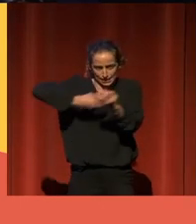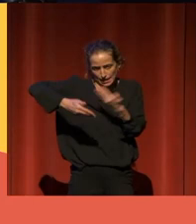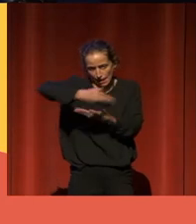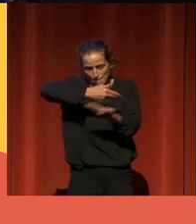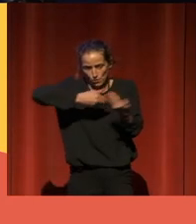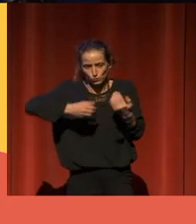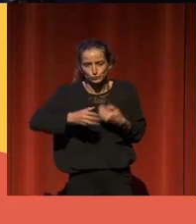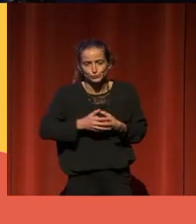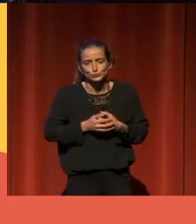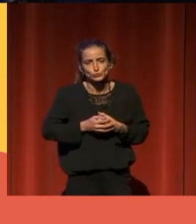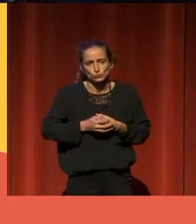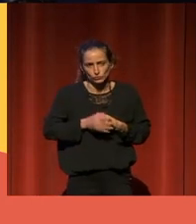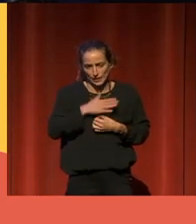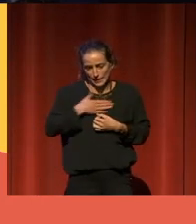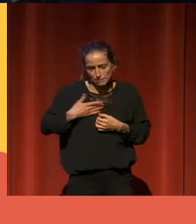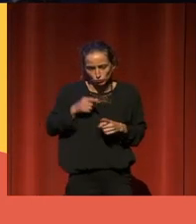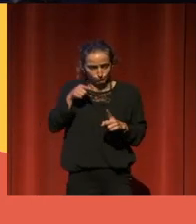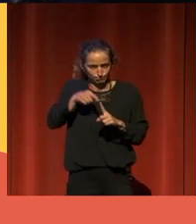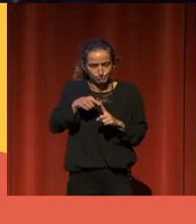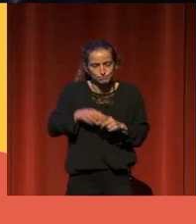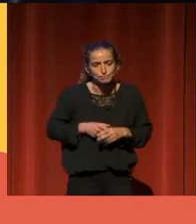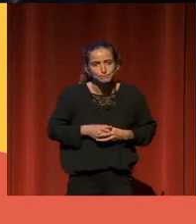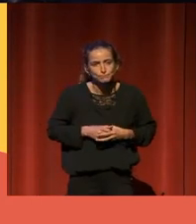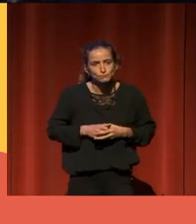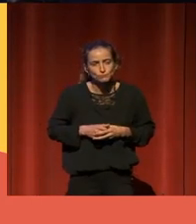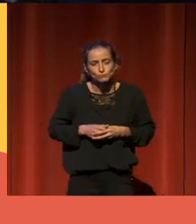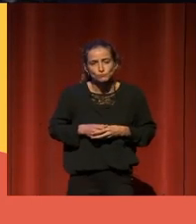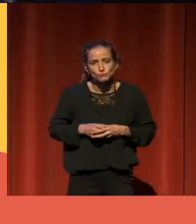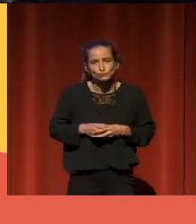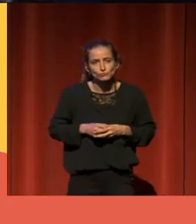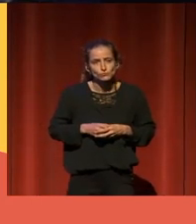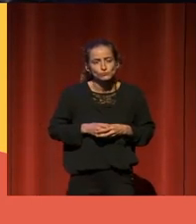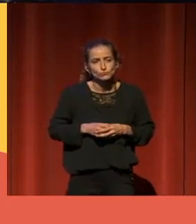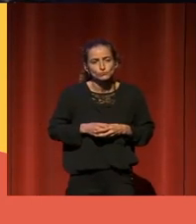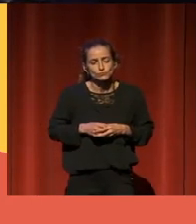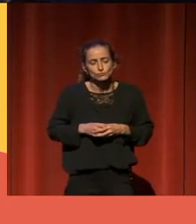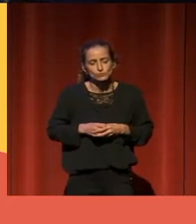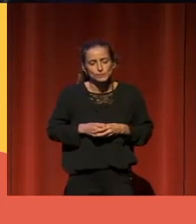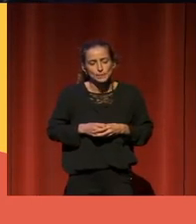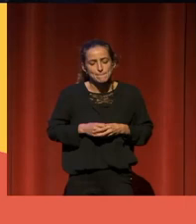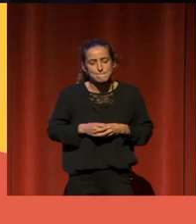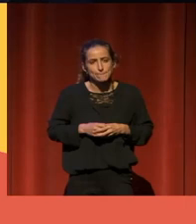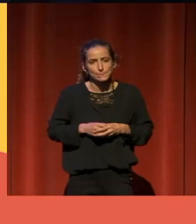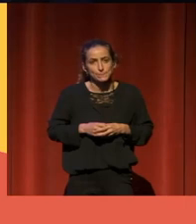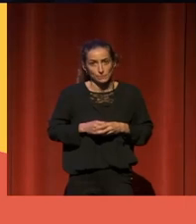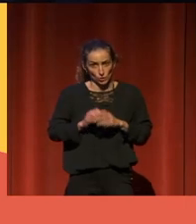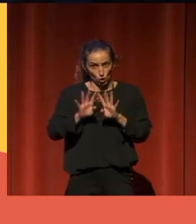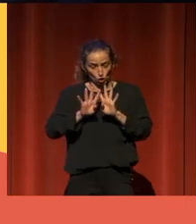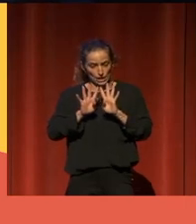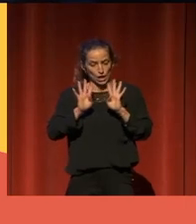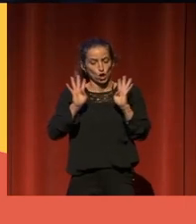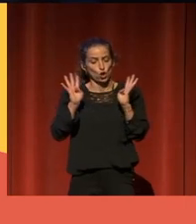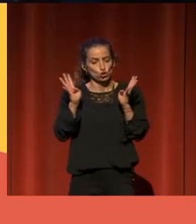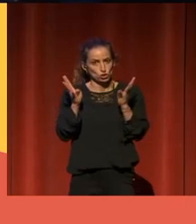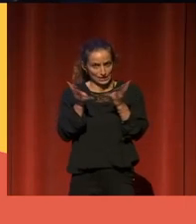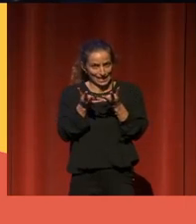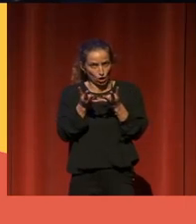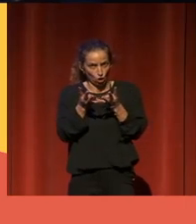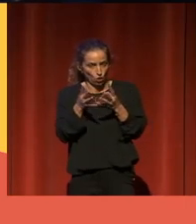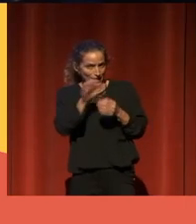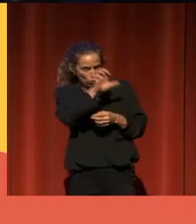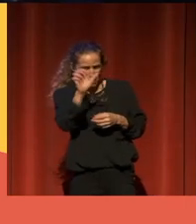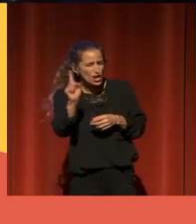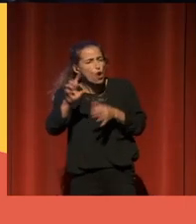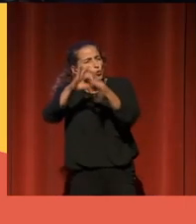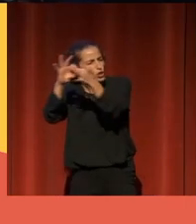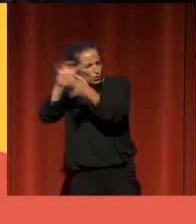intercambio uno de las aspectos que hemos estado haciendo con el consejo de Europa o sea no la Unión Europea sino el consejo